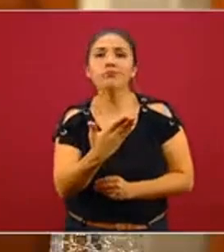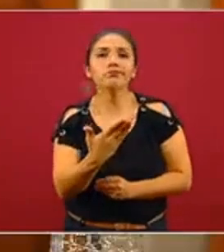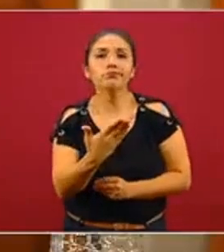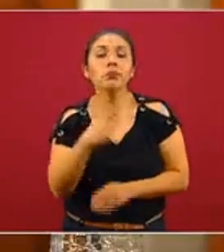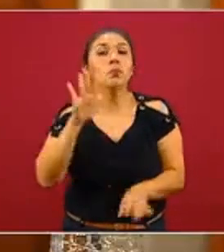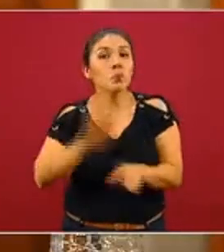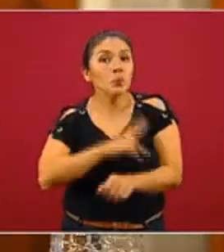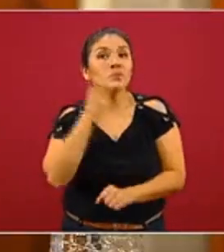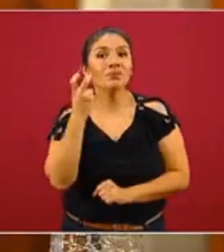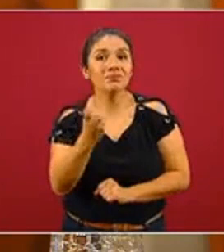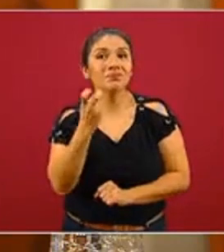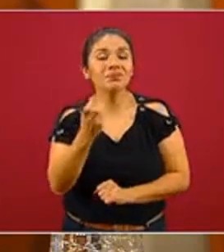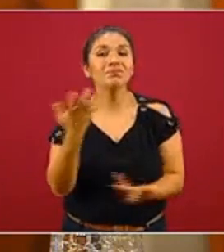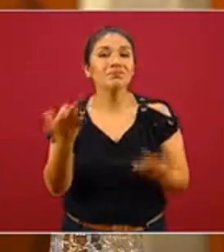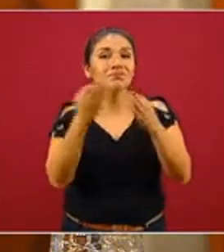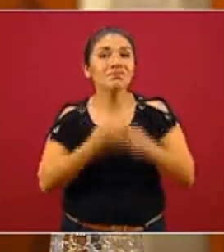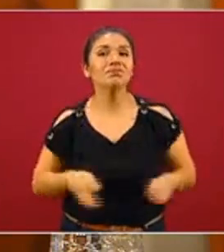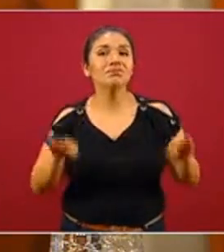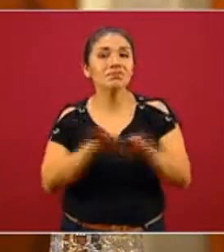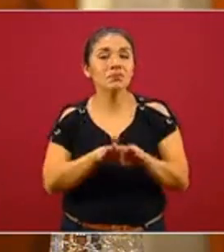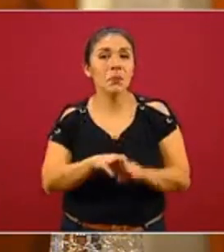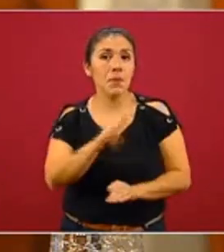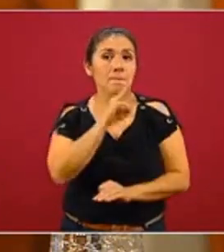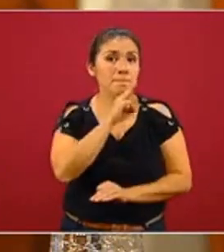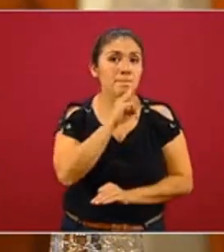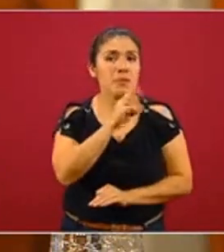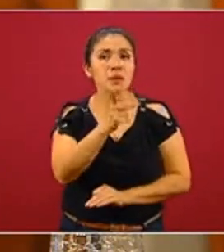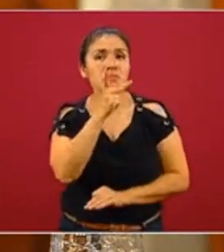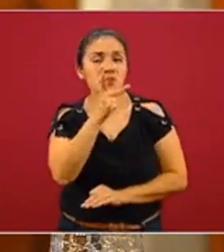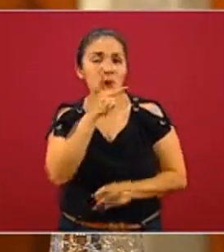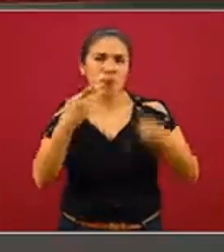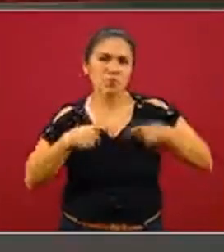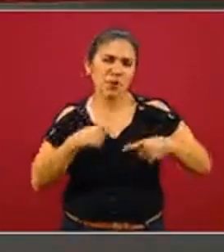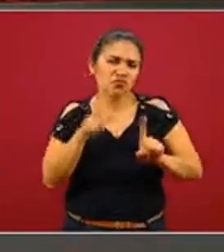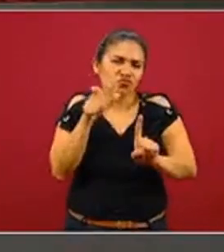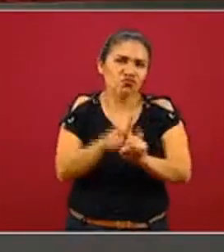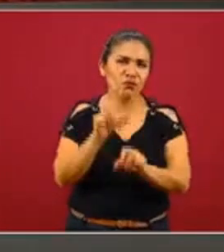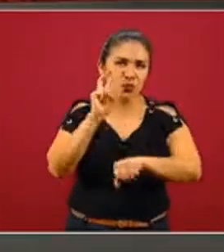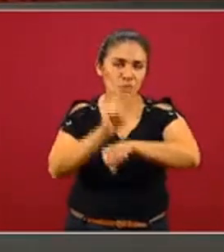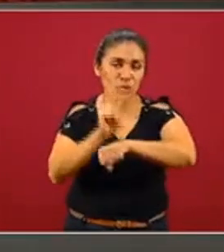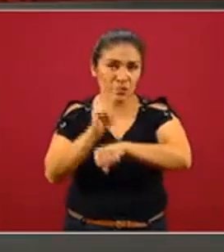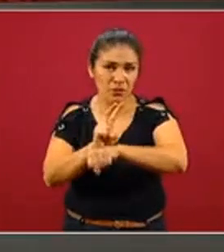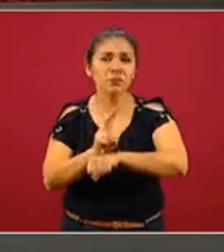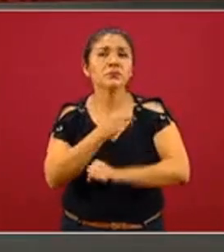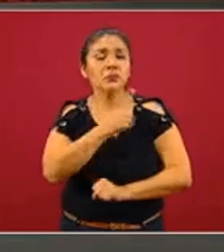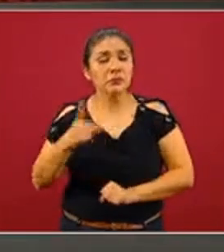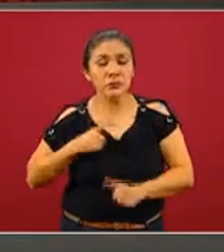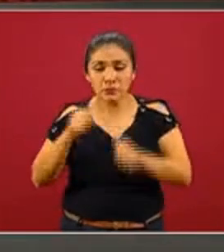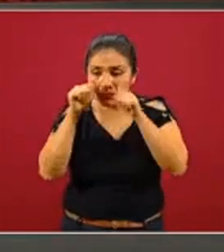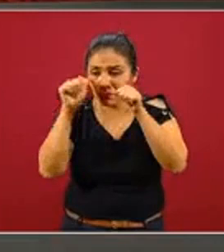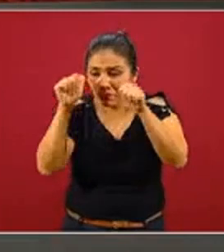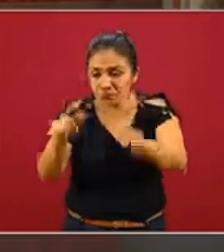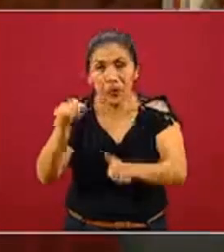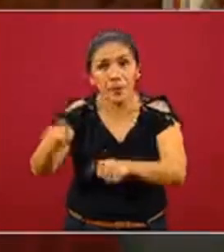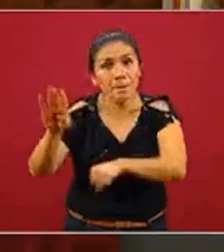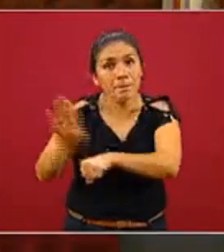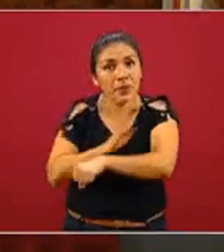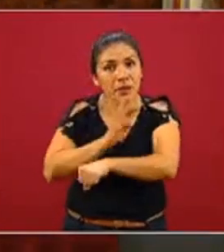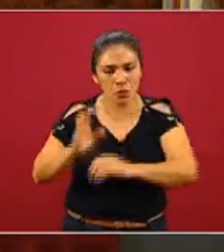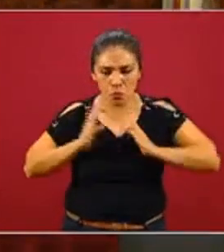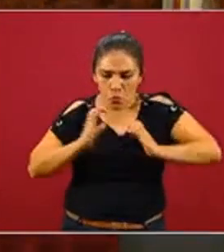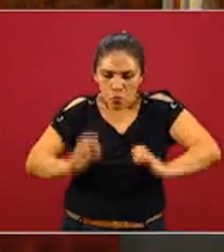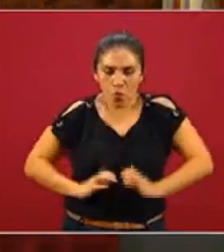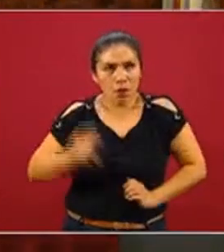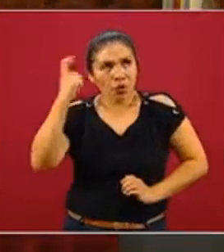esto, es importante que madres, padres y cuidadores, además de estar atentos al bienestar físico, mental